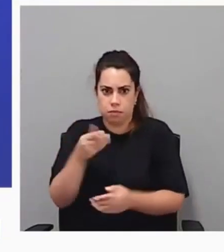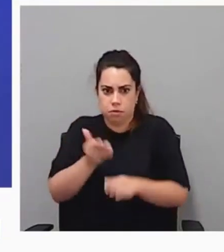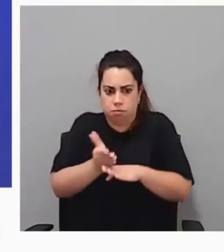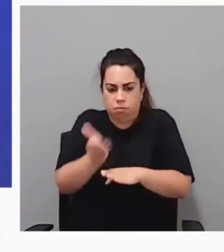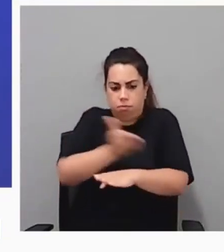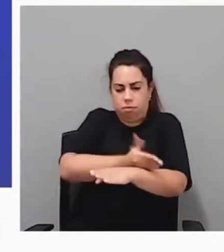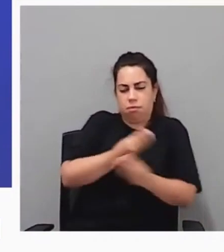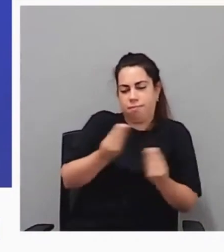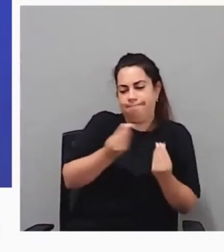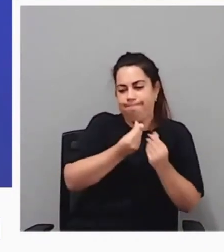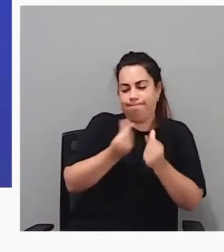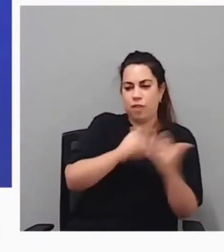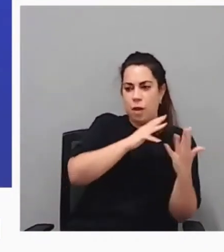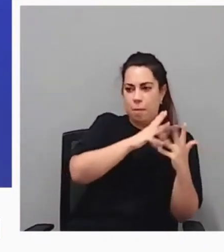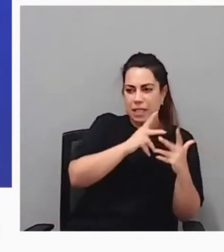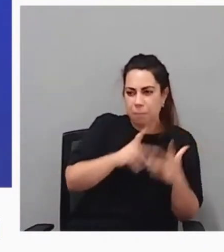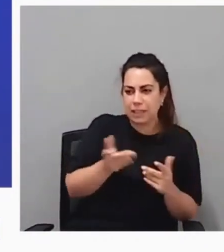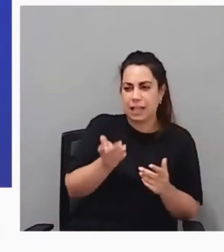siglo XX.